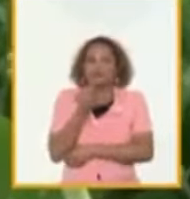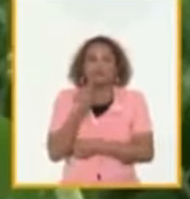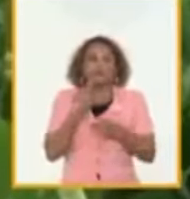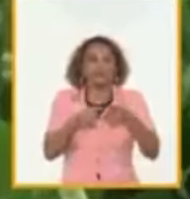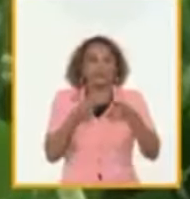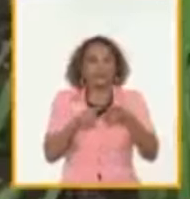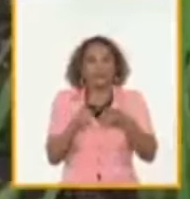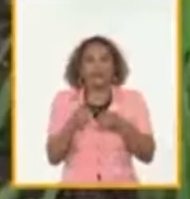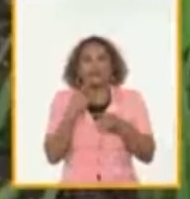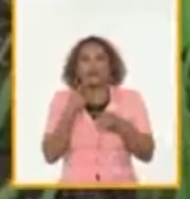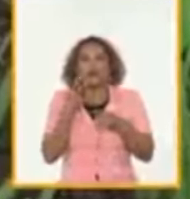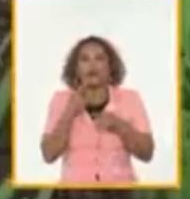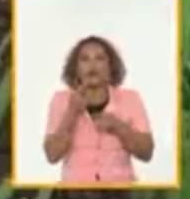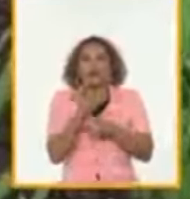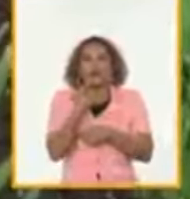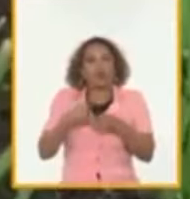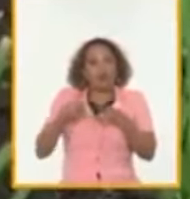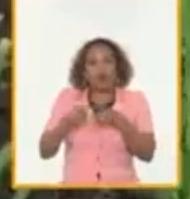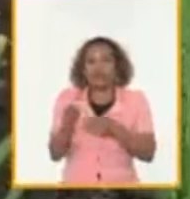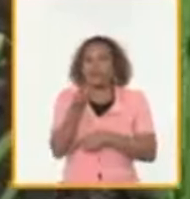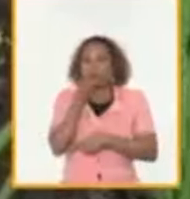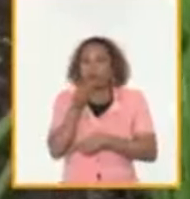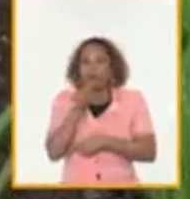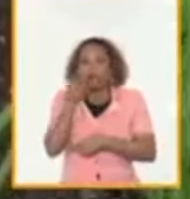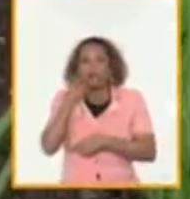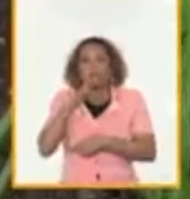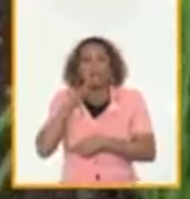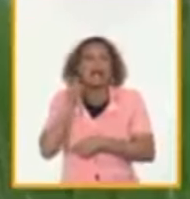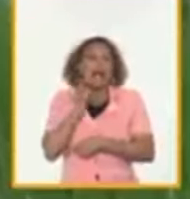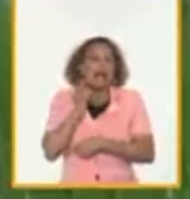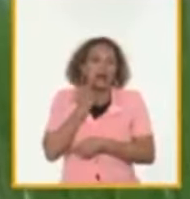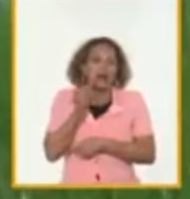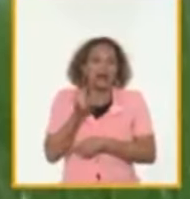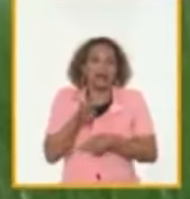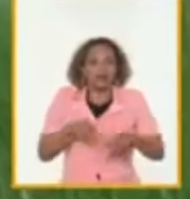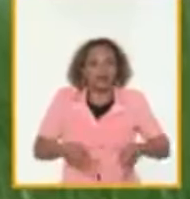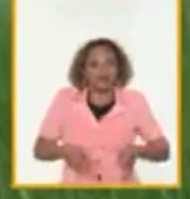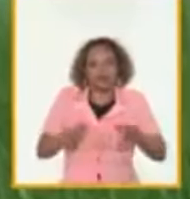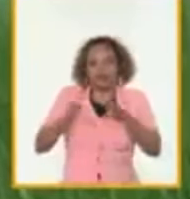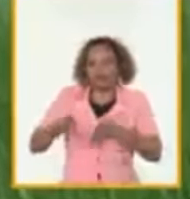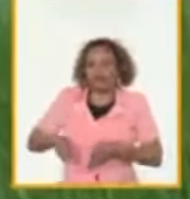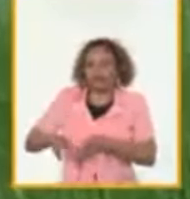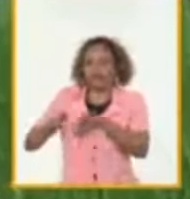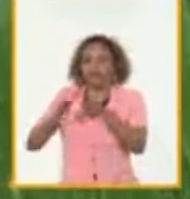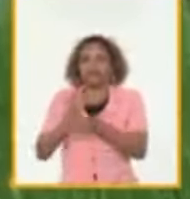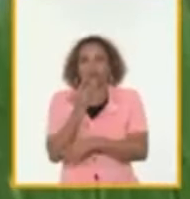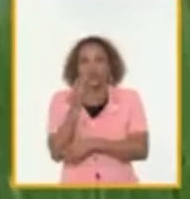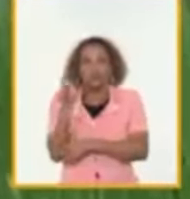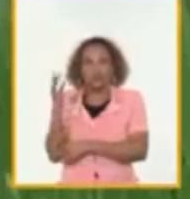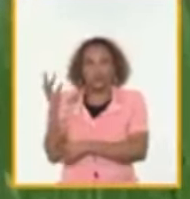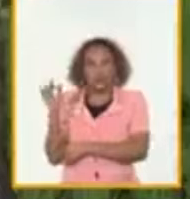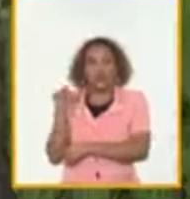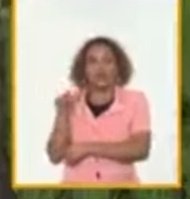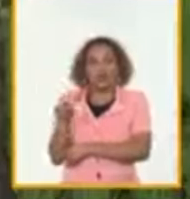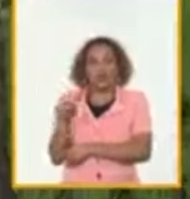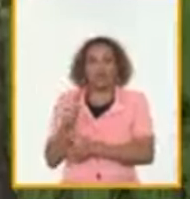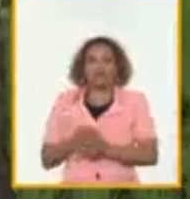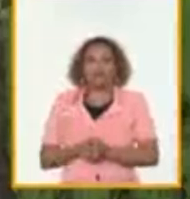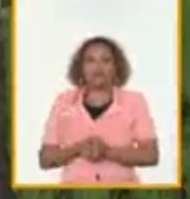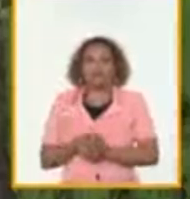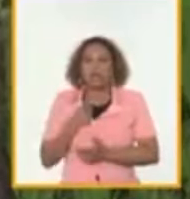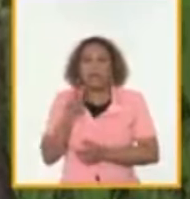condimentos entre los que porro con Canteros minuciosamente diseñados yo no subo precio